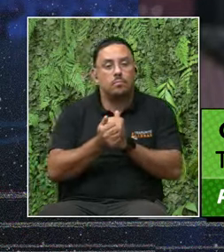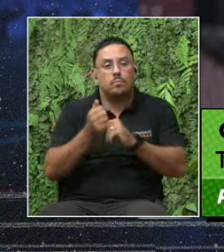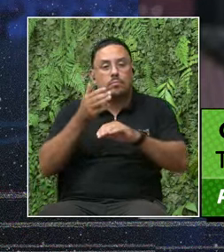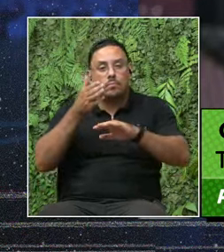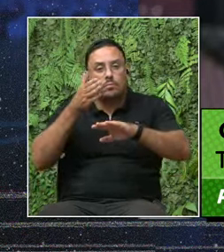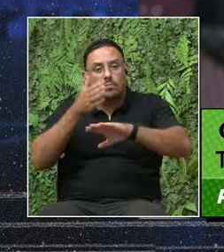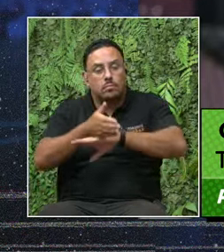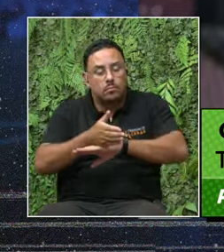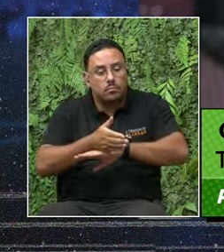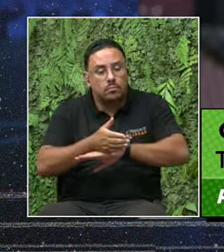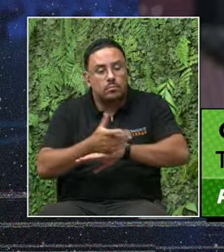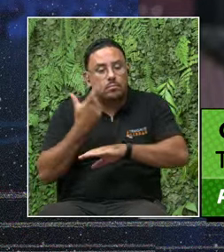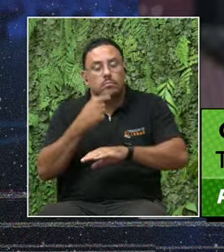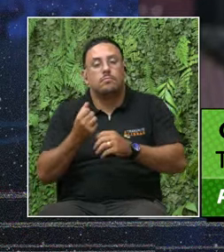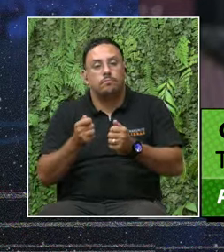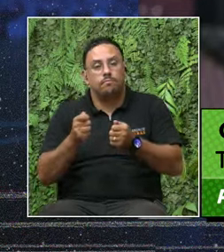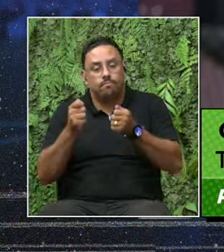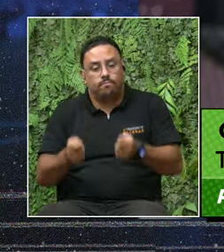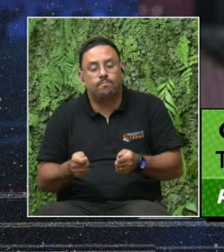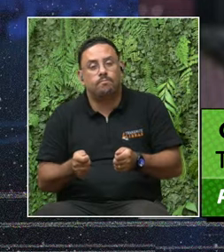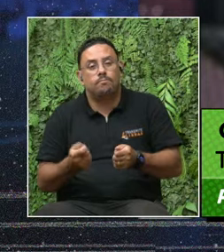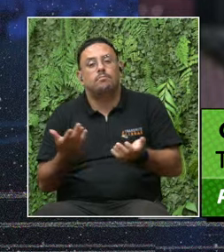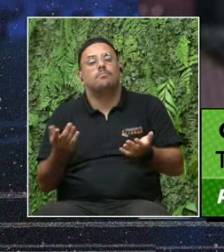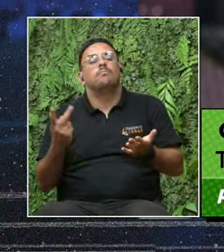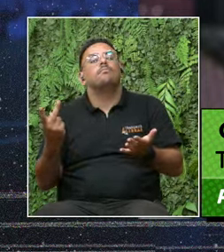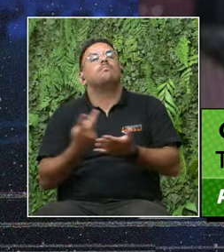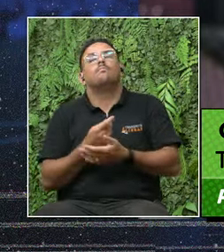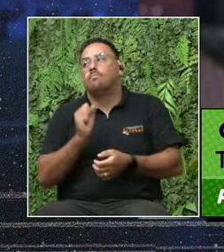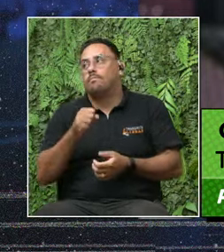cones consist zona del